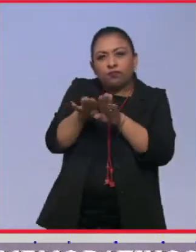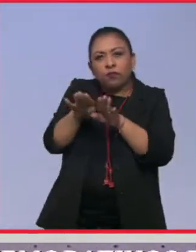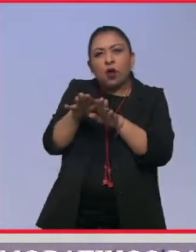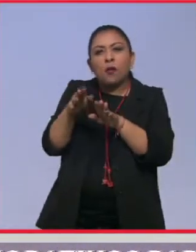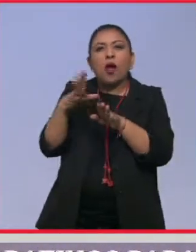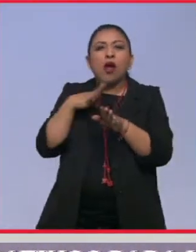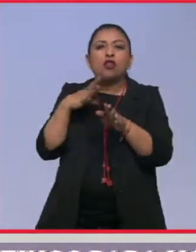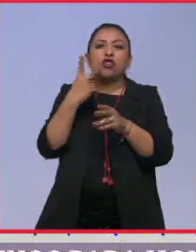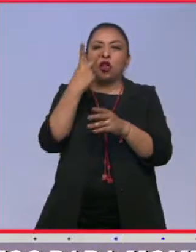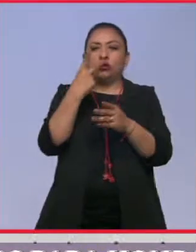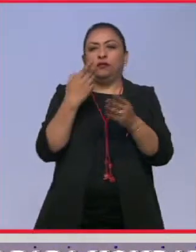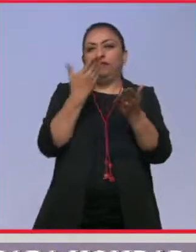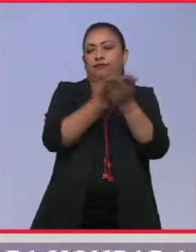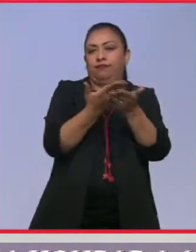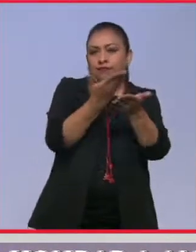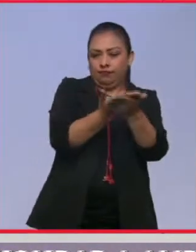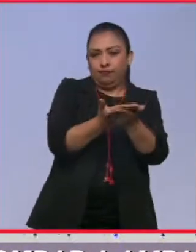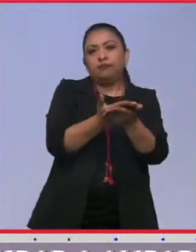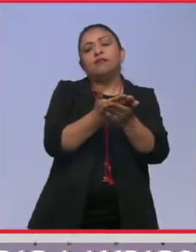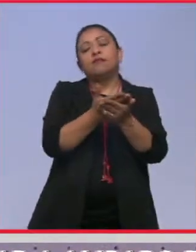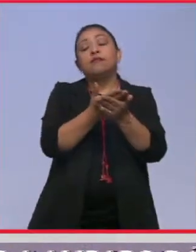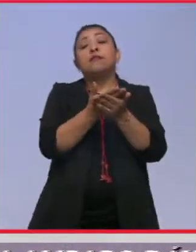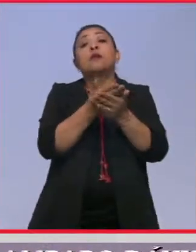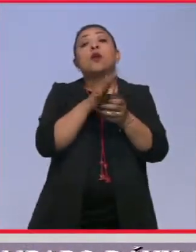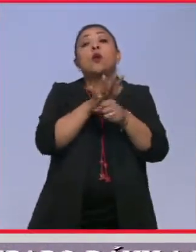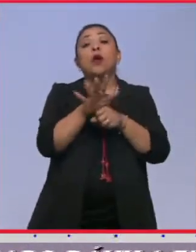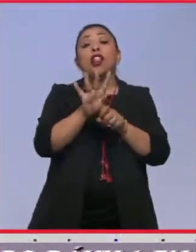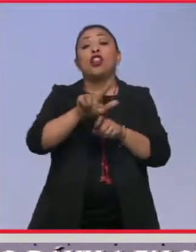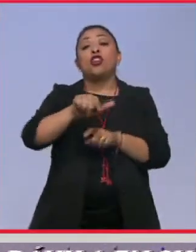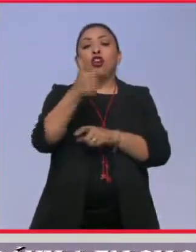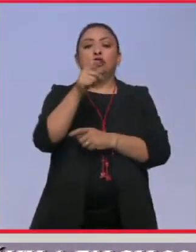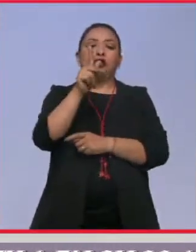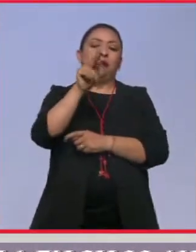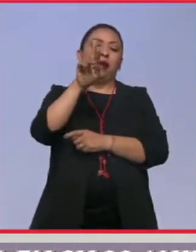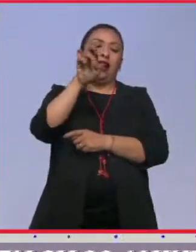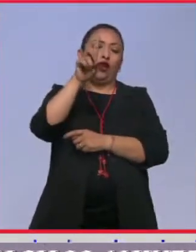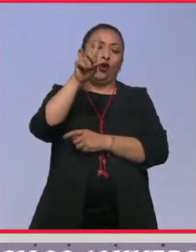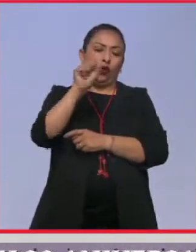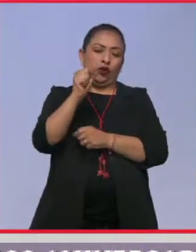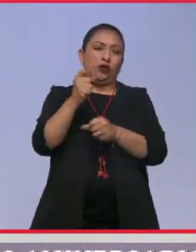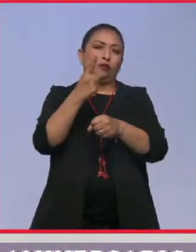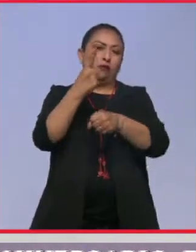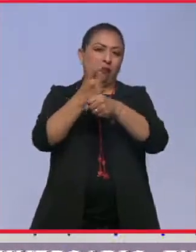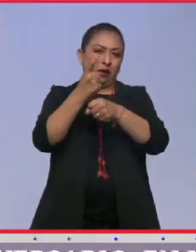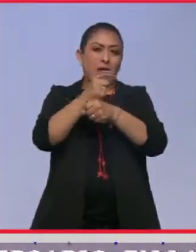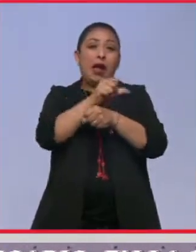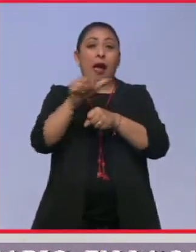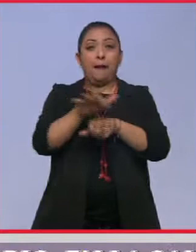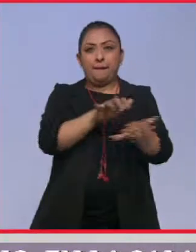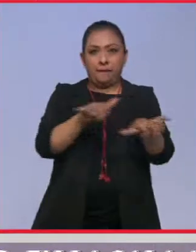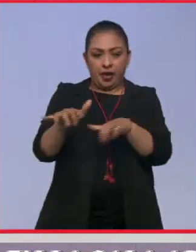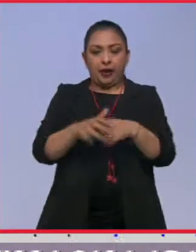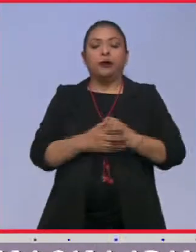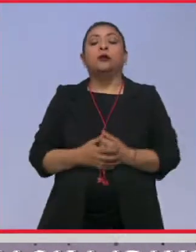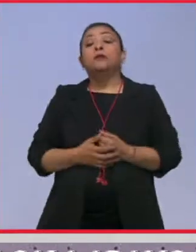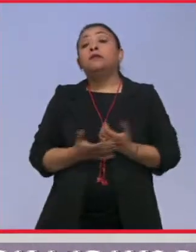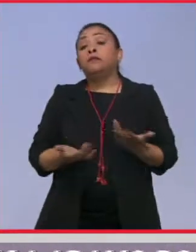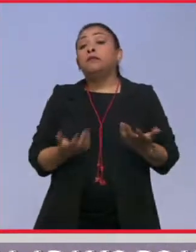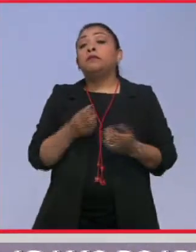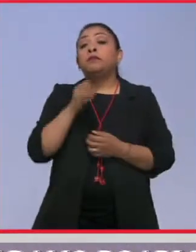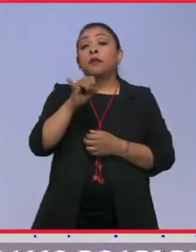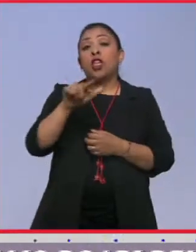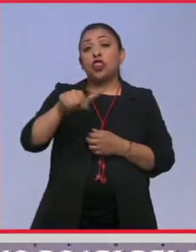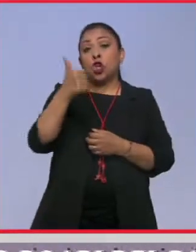de encargos, 12 para ser exactos, de los 12 preludios del primer volumen de preludios para piano, ¿no? Entonces sí,